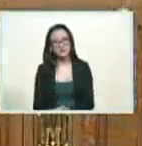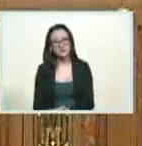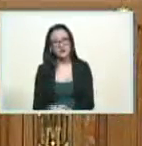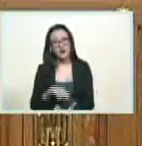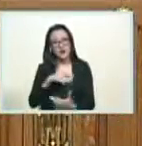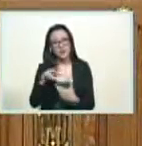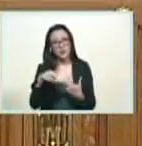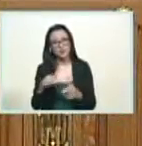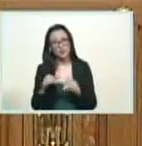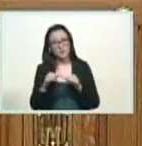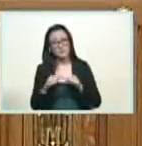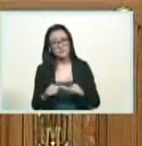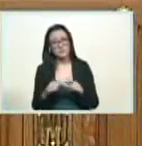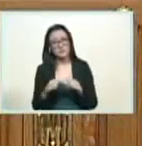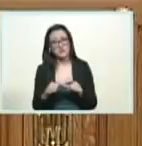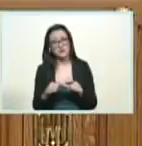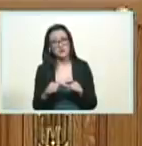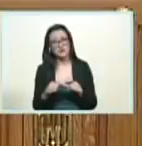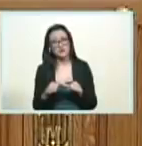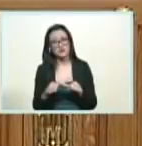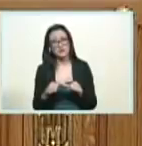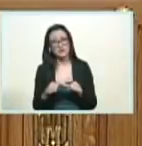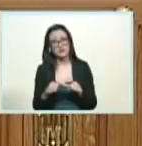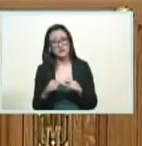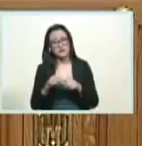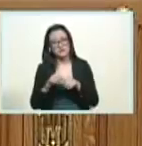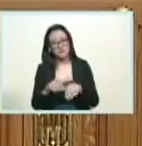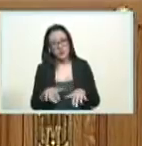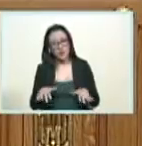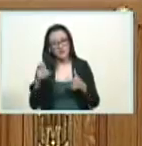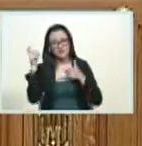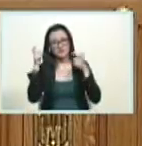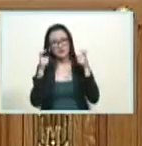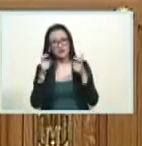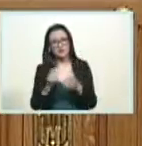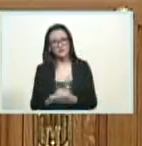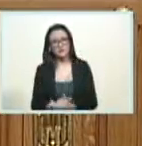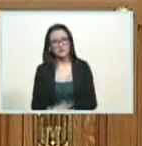La revolución permanente que pregonaba el comandante Chávez,